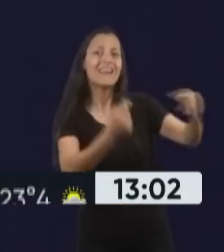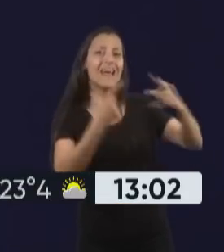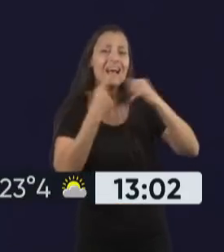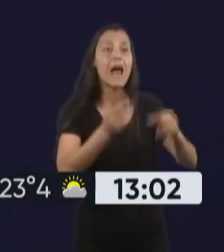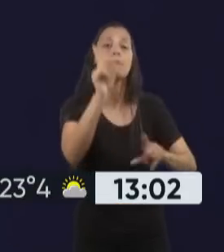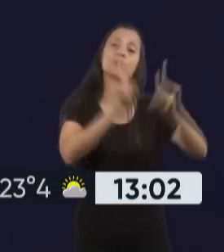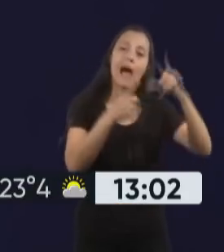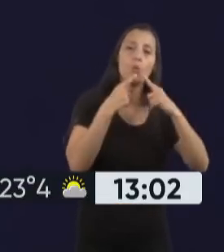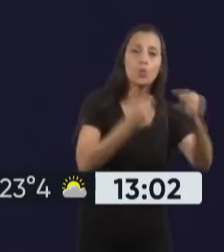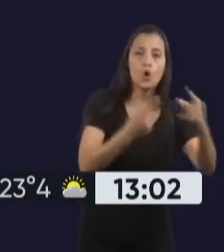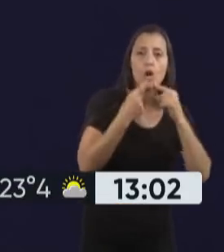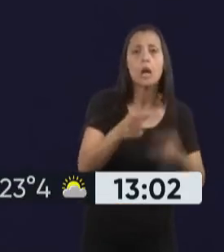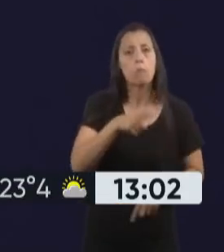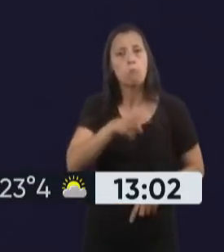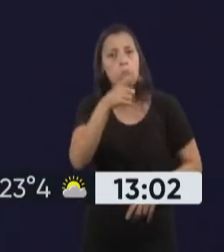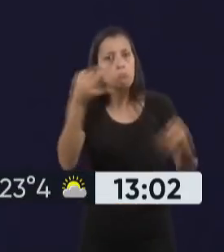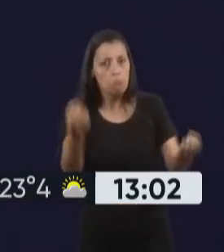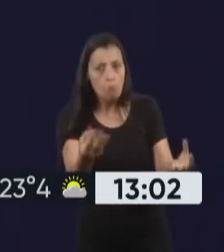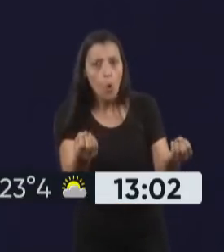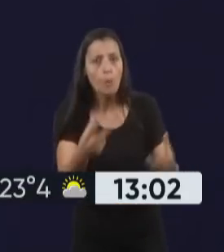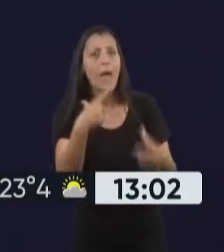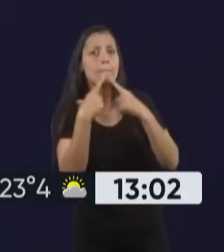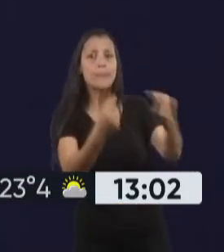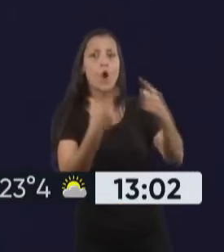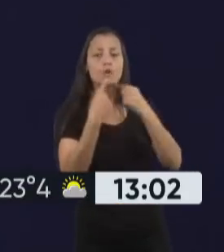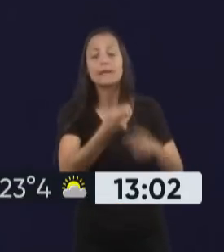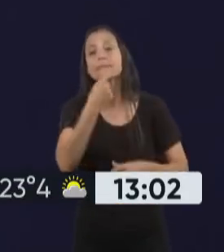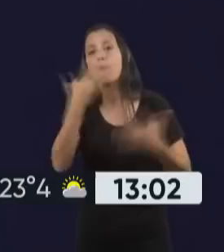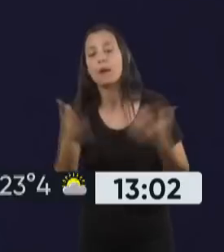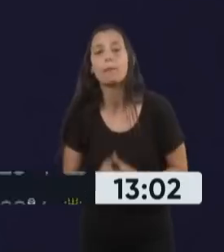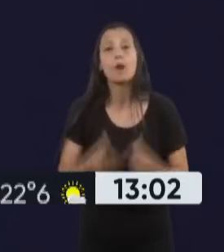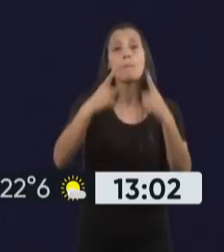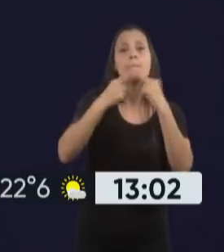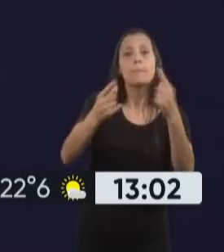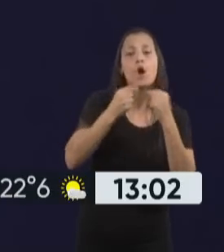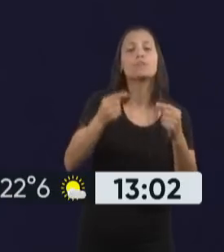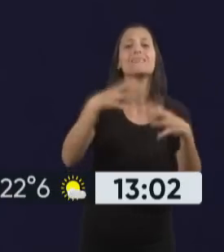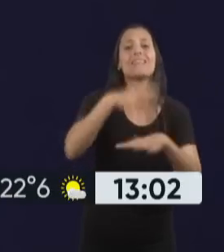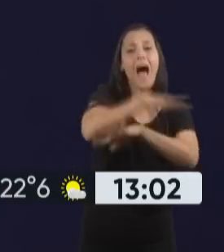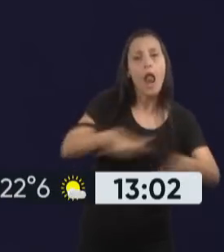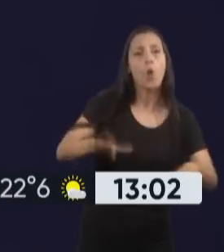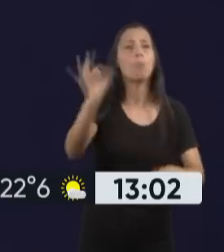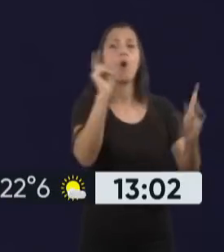pero en este caso nos parecía genuino, digamos, el reclamo de alumnos y docentes por